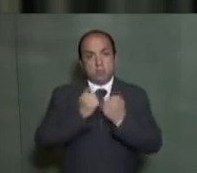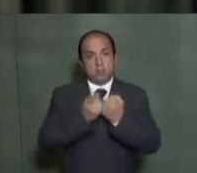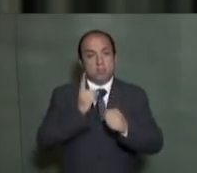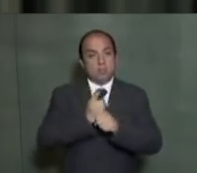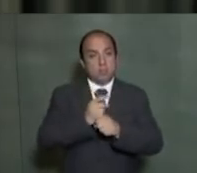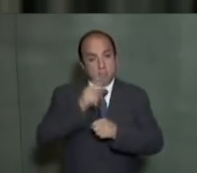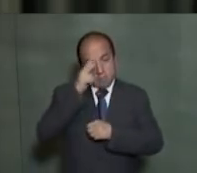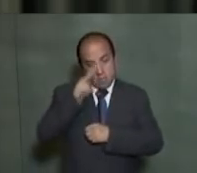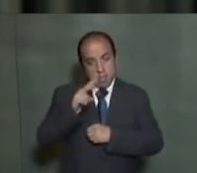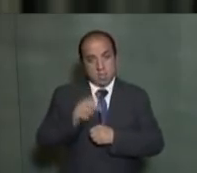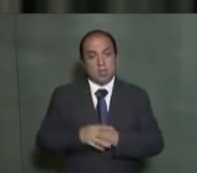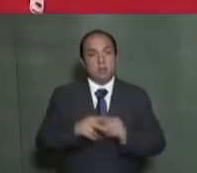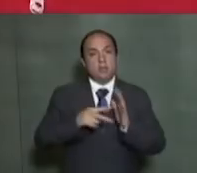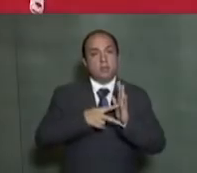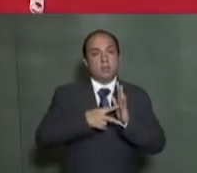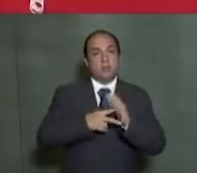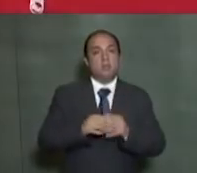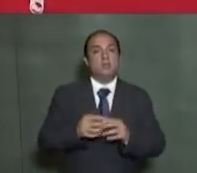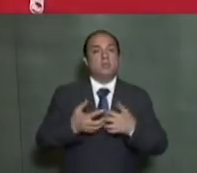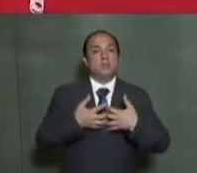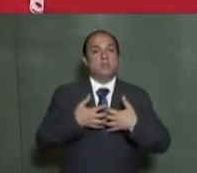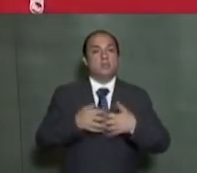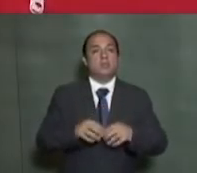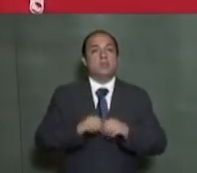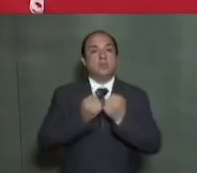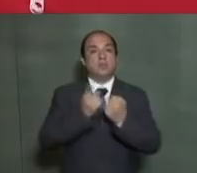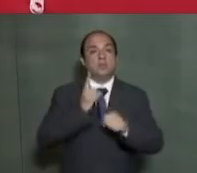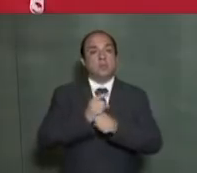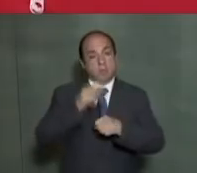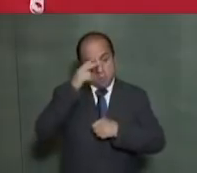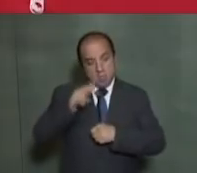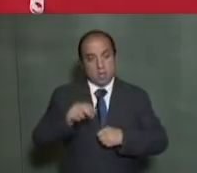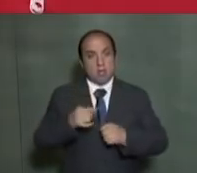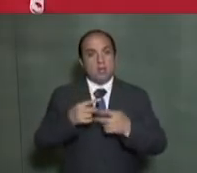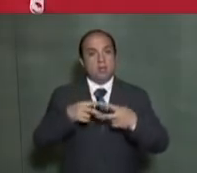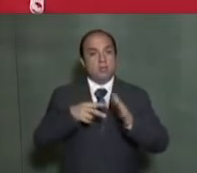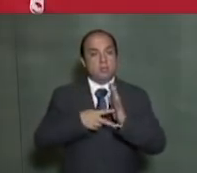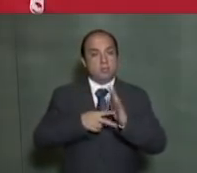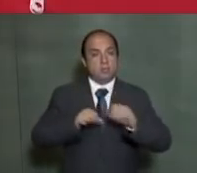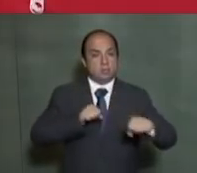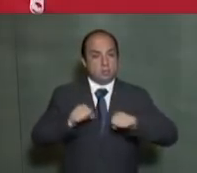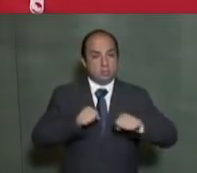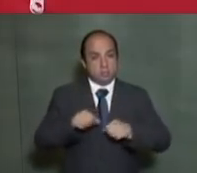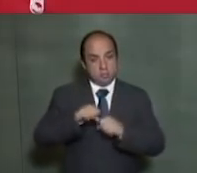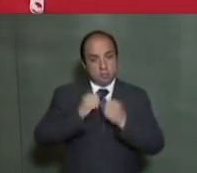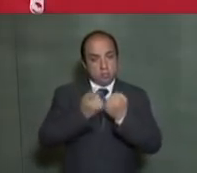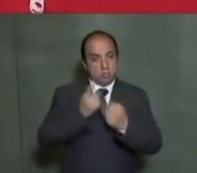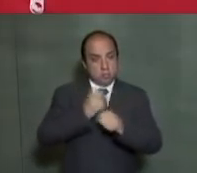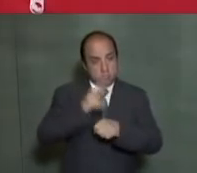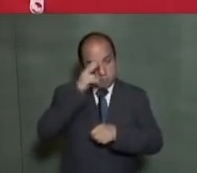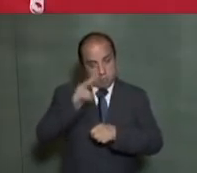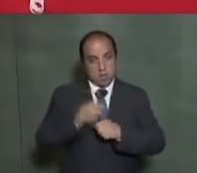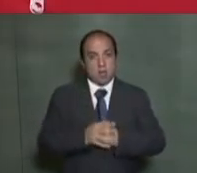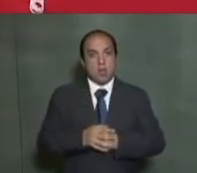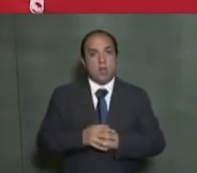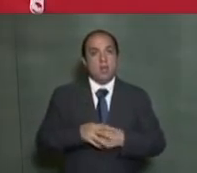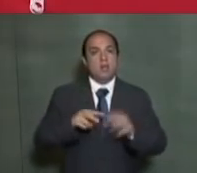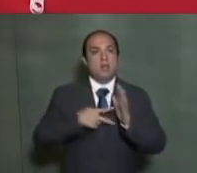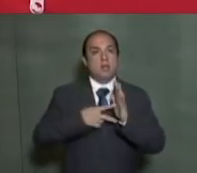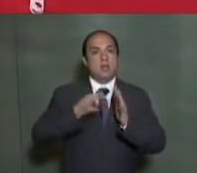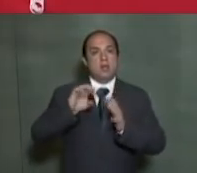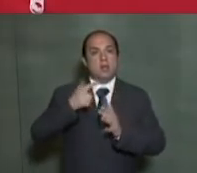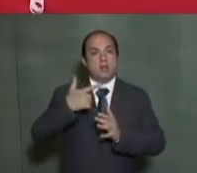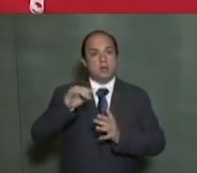Estructural, la Sociedad Mexicana de Ingeniería Sísmica, la Sociedad Mexicana de Ingeniería Geotécnica,